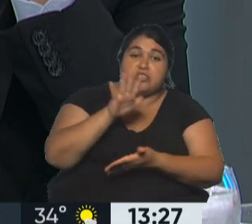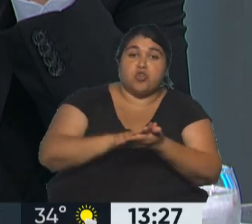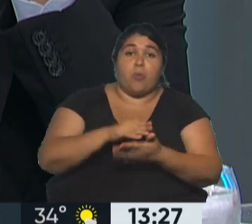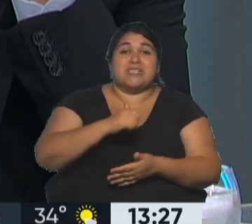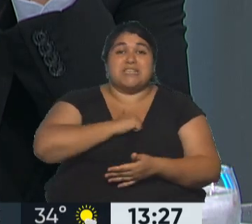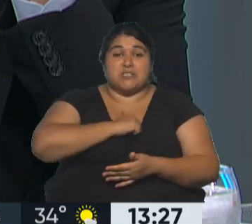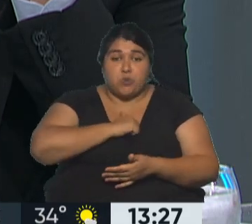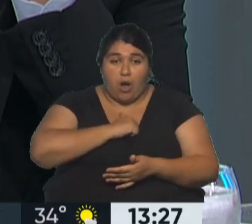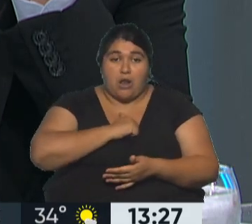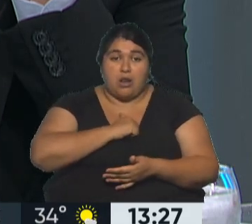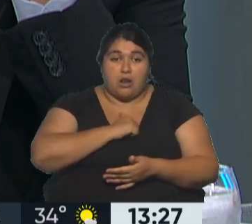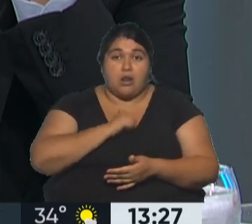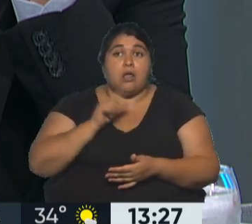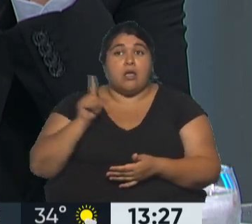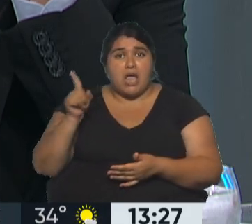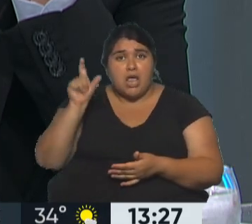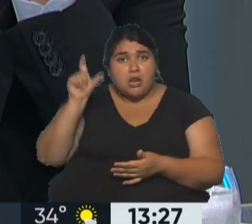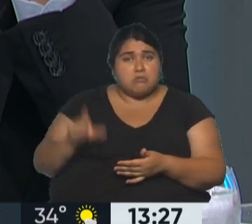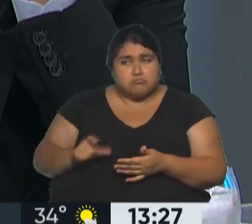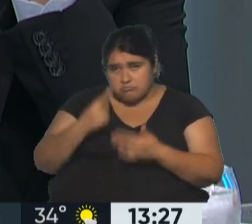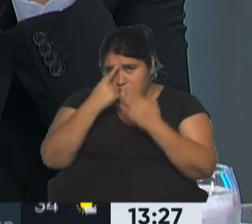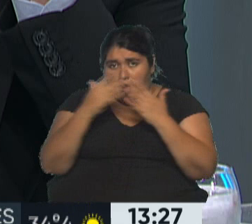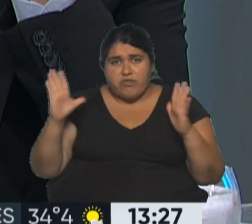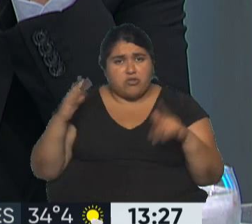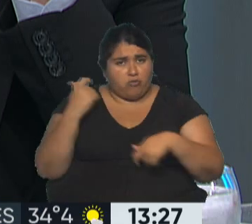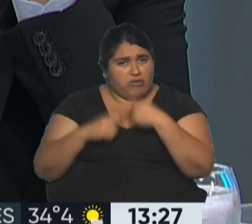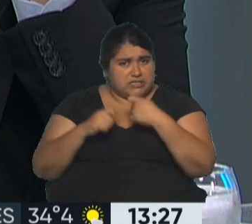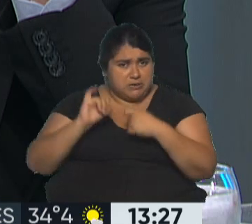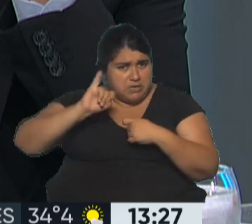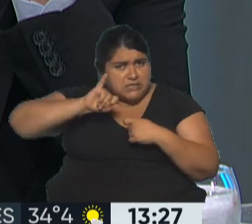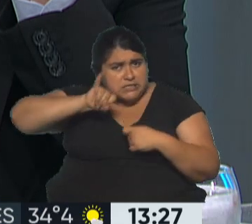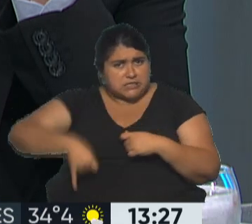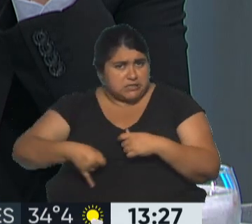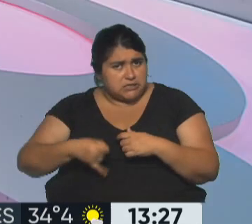sexualidad que él está totalmente de acuerdo y es un conservador total para estos temas.